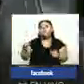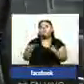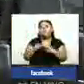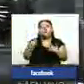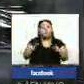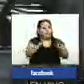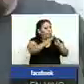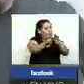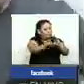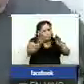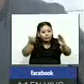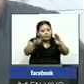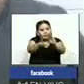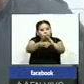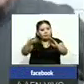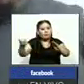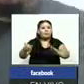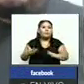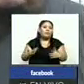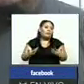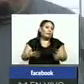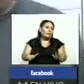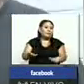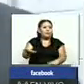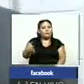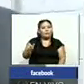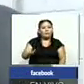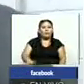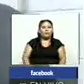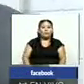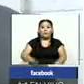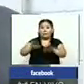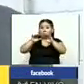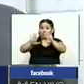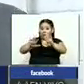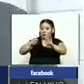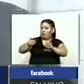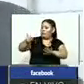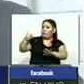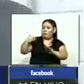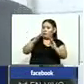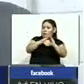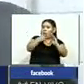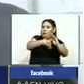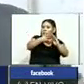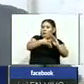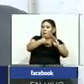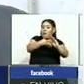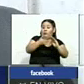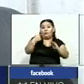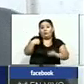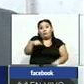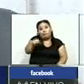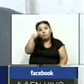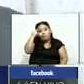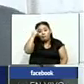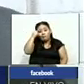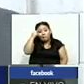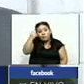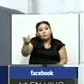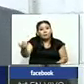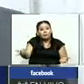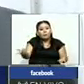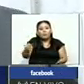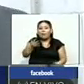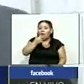logrado evacuar. Ya teníamos casi 10 años de estar aquí. Y imagínate que cosas que